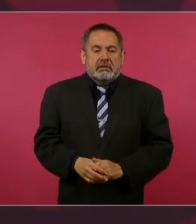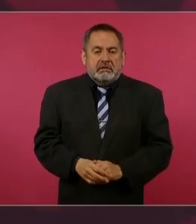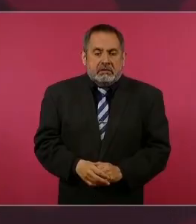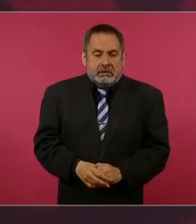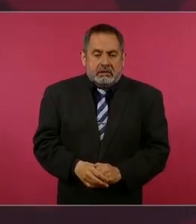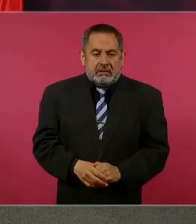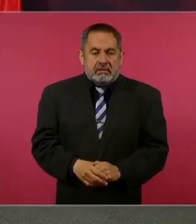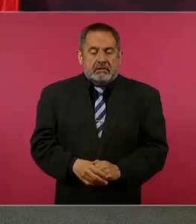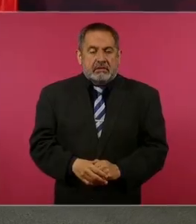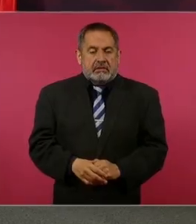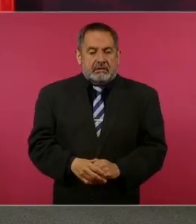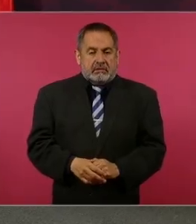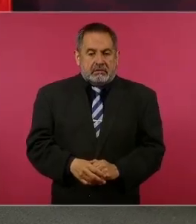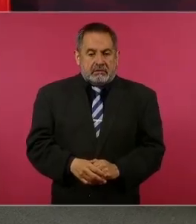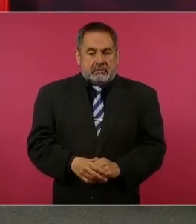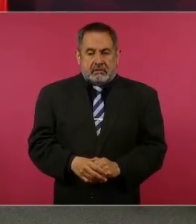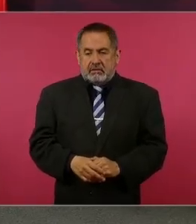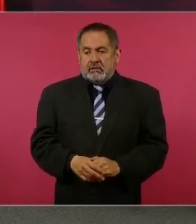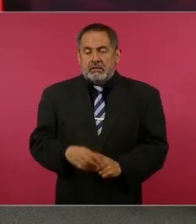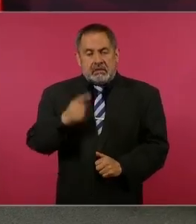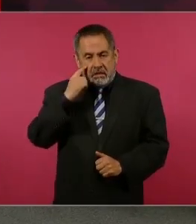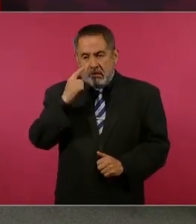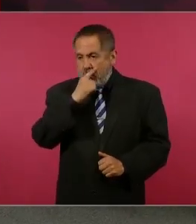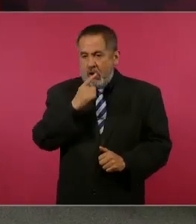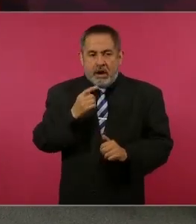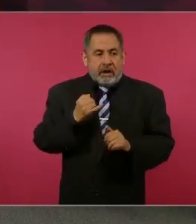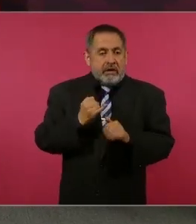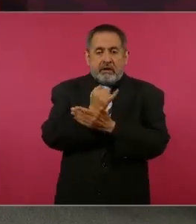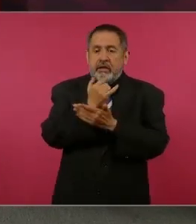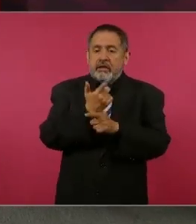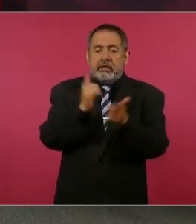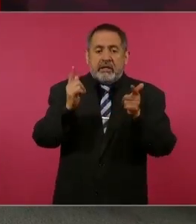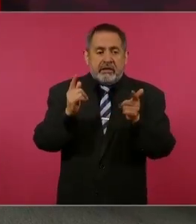No puede haber democracia sin libertades.